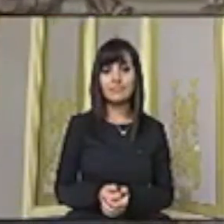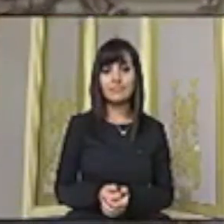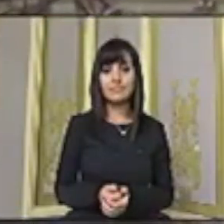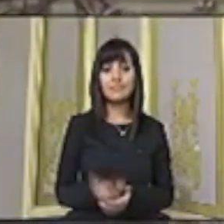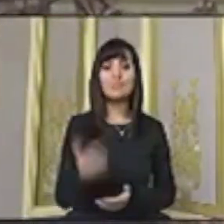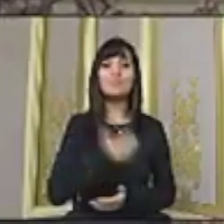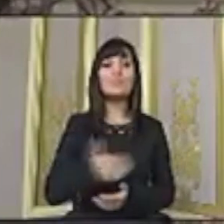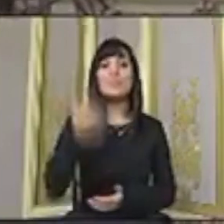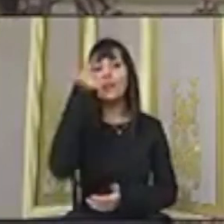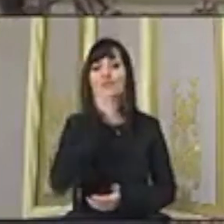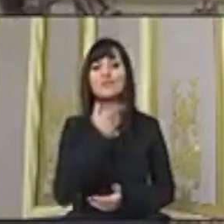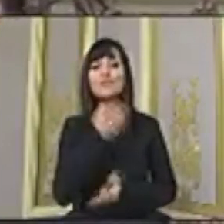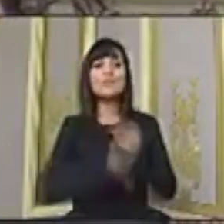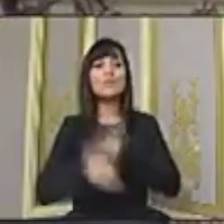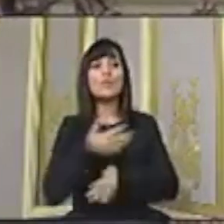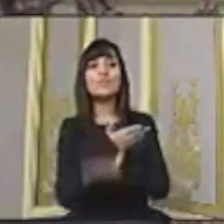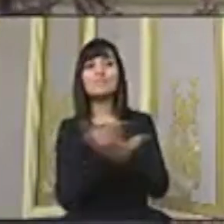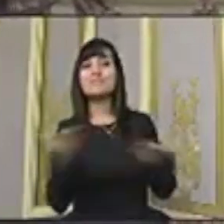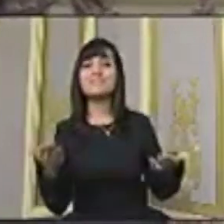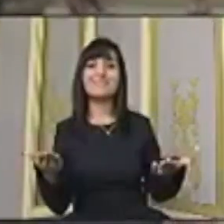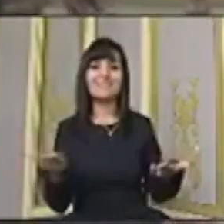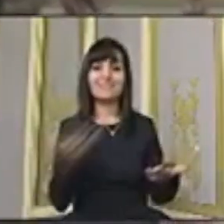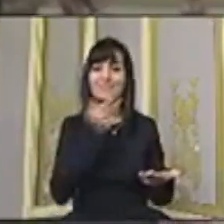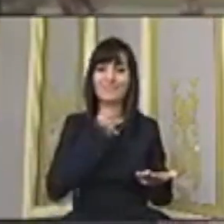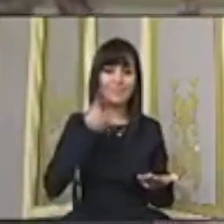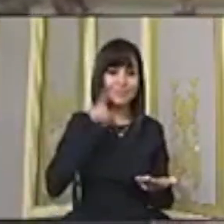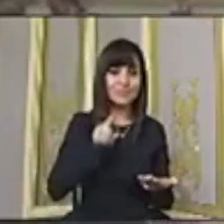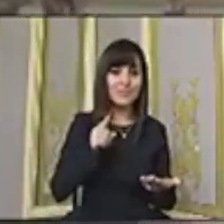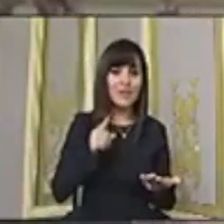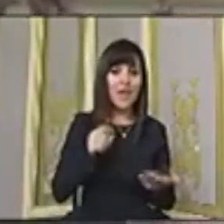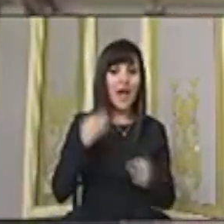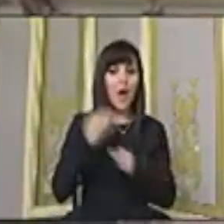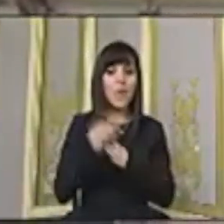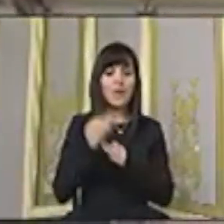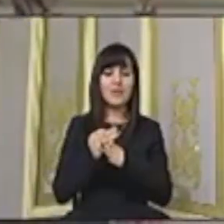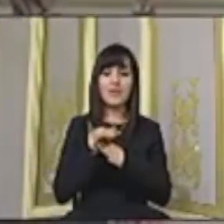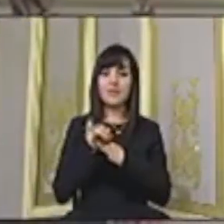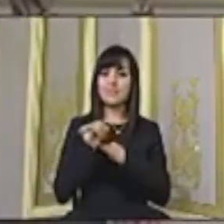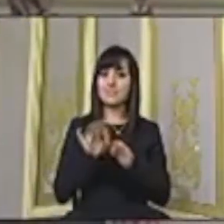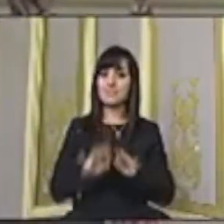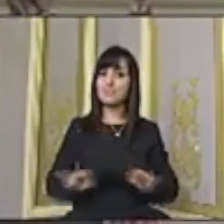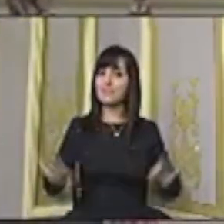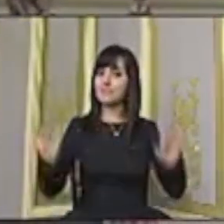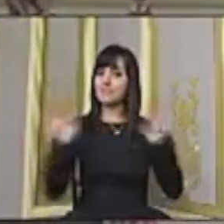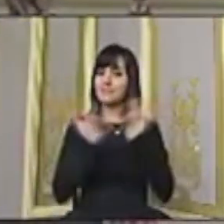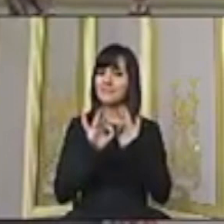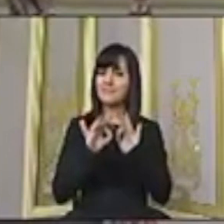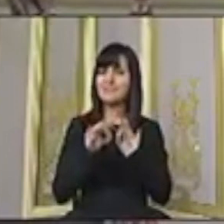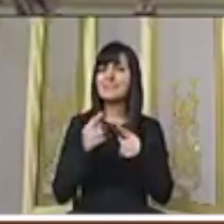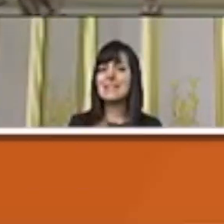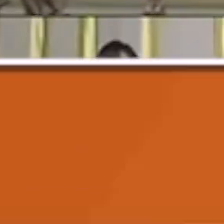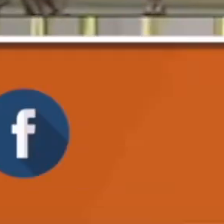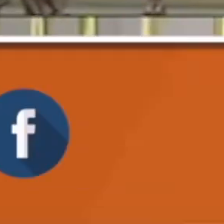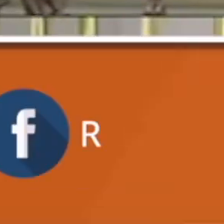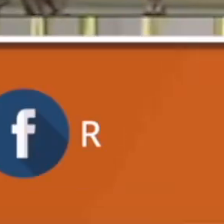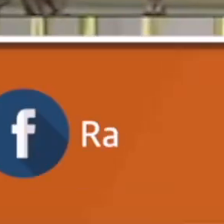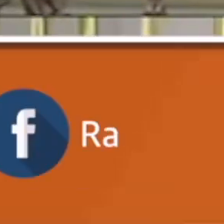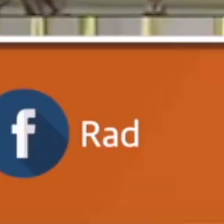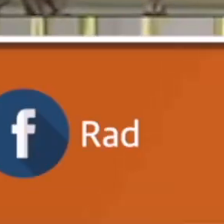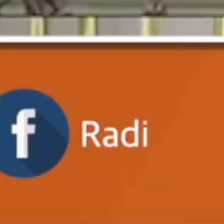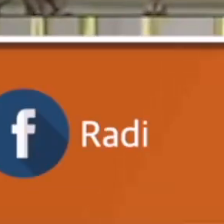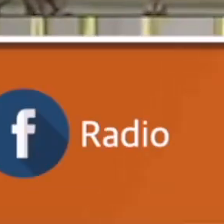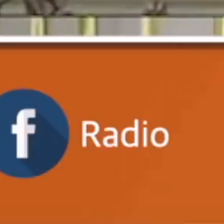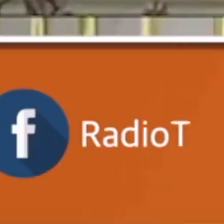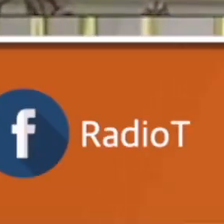Buenas noches a todas y todos. Es un momento muy importante para Puebla. Nuestro líder político y